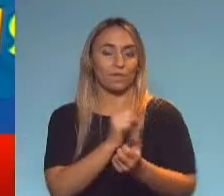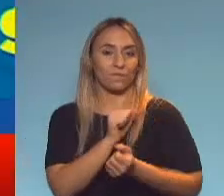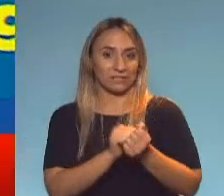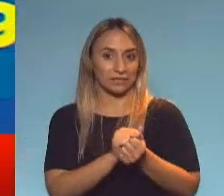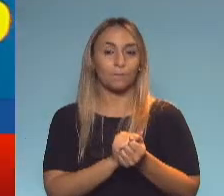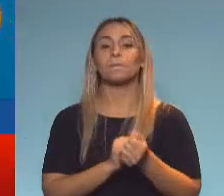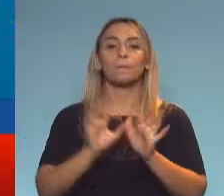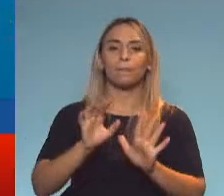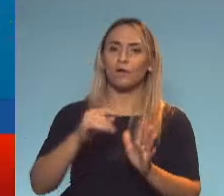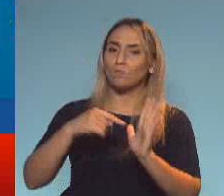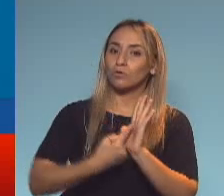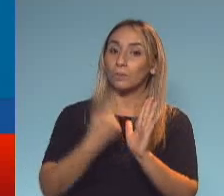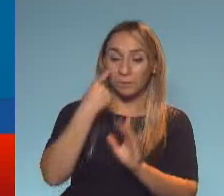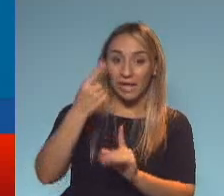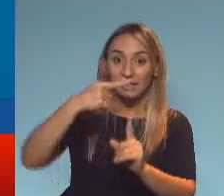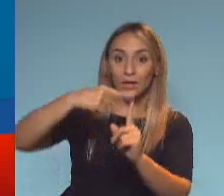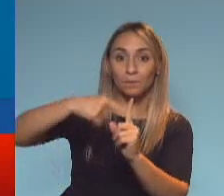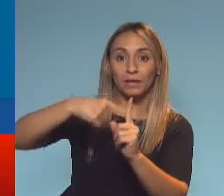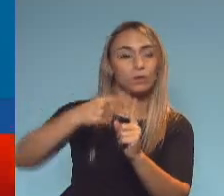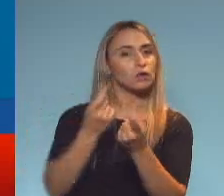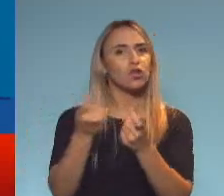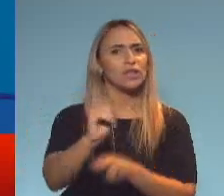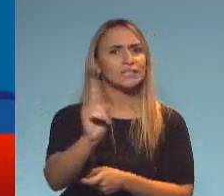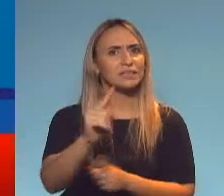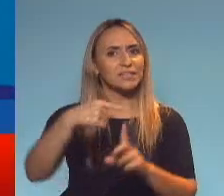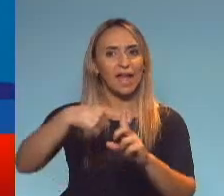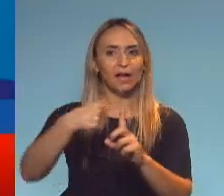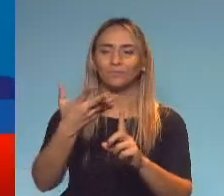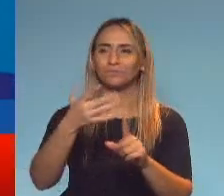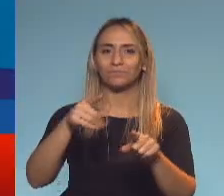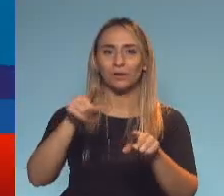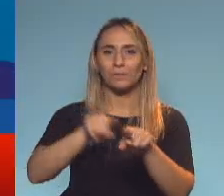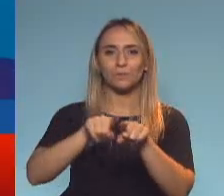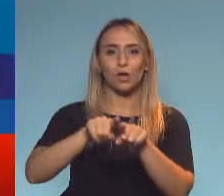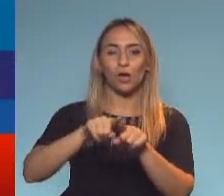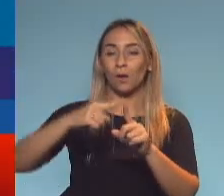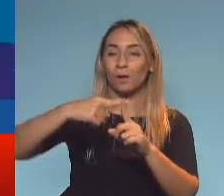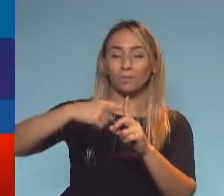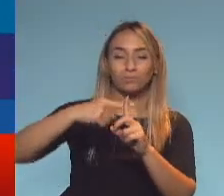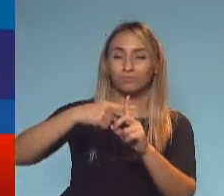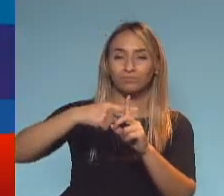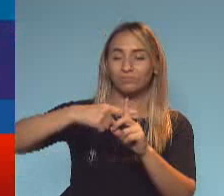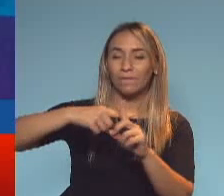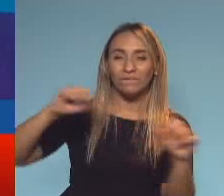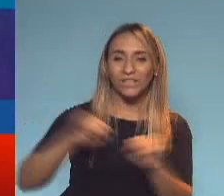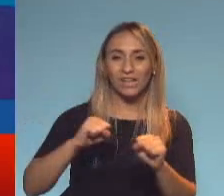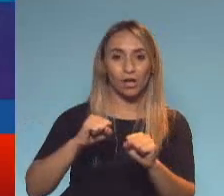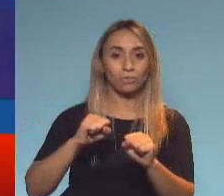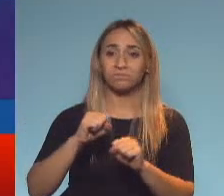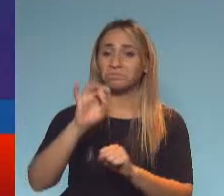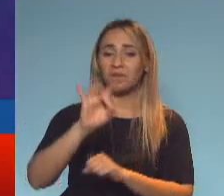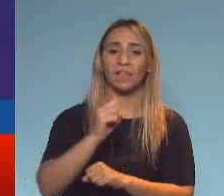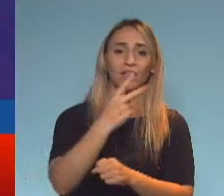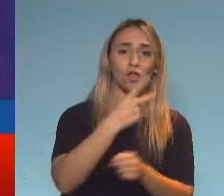interesante es el tema de las temperaturas, porque no necesita esas altos grados de refrigeración. Estamos hablando de 2